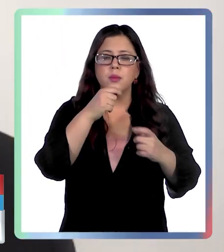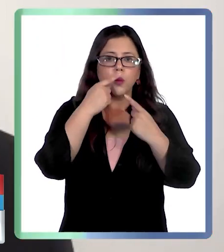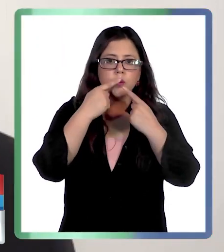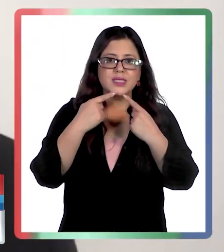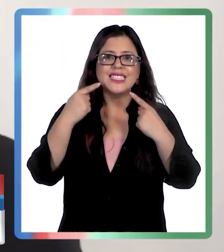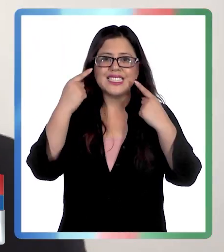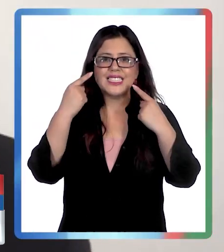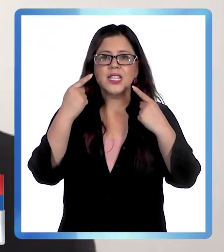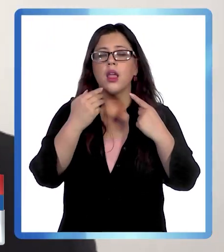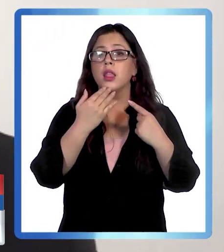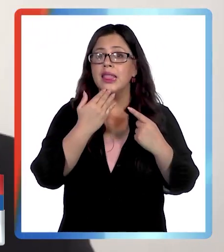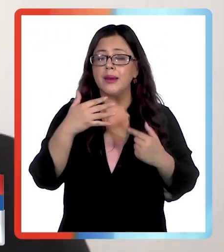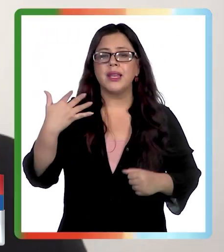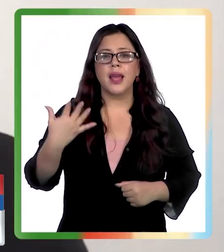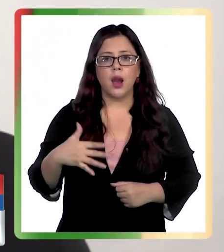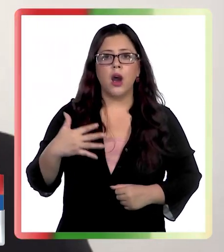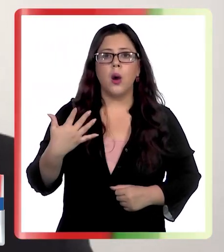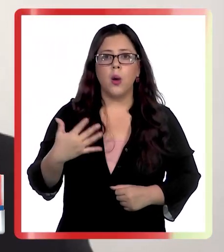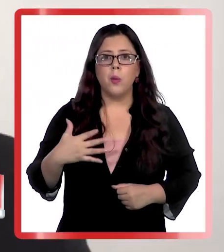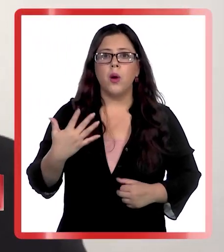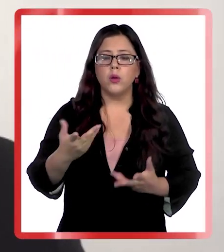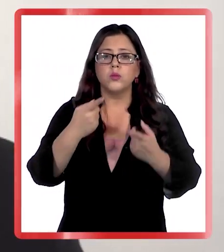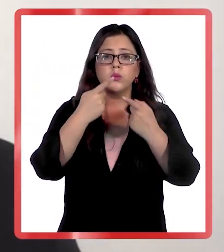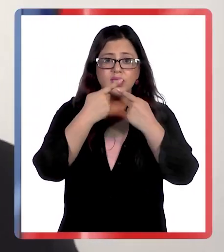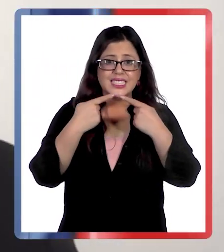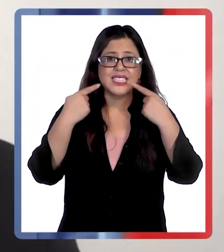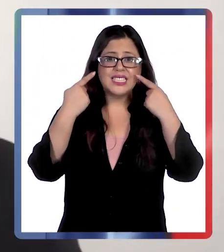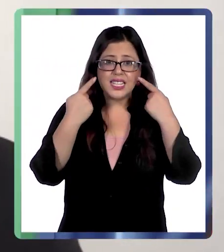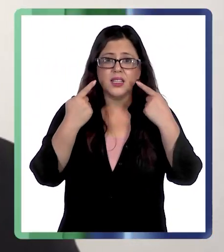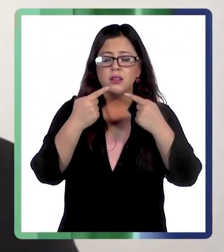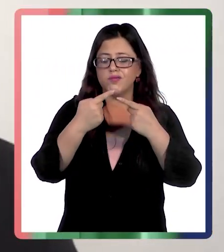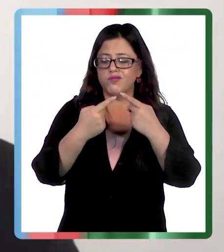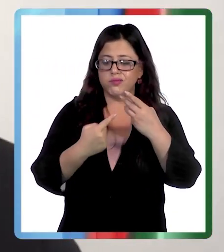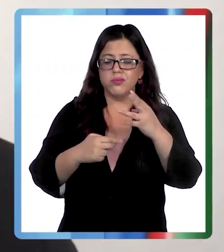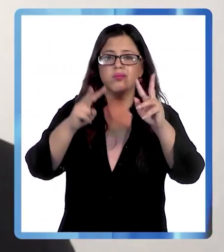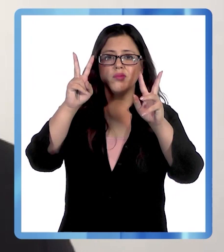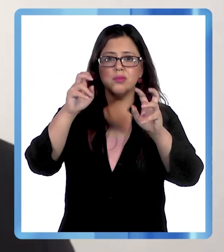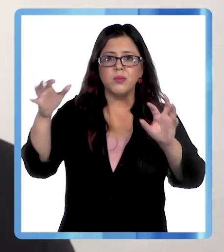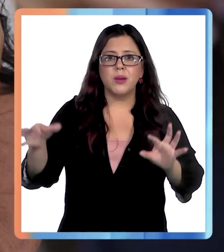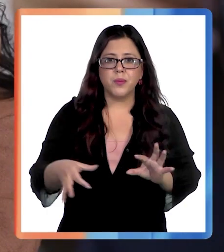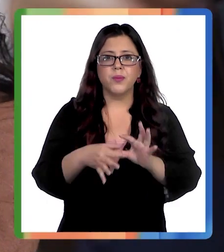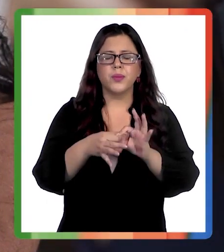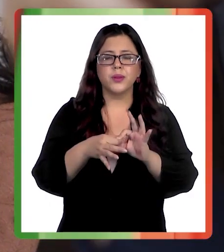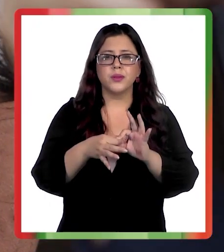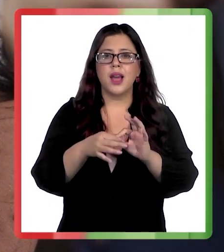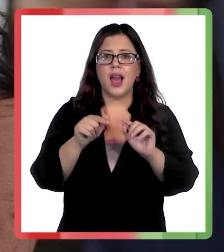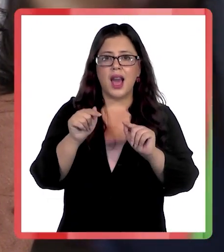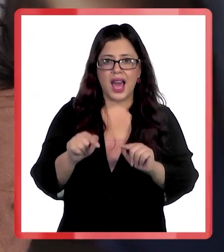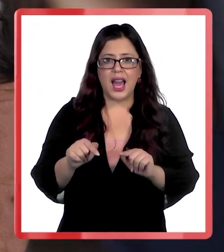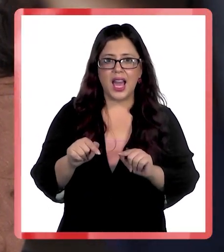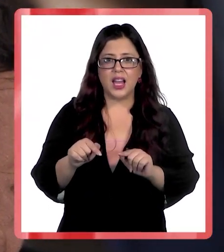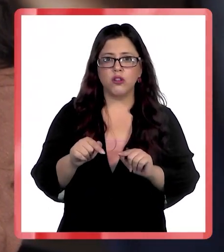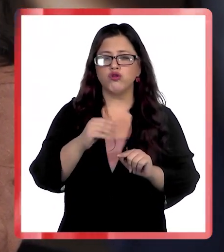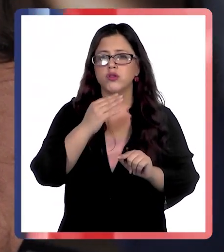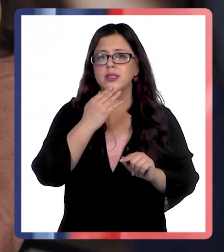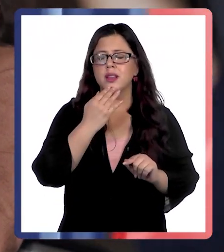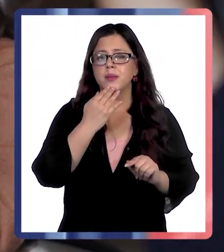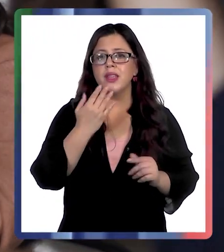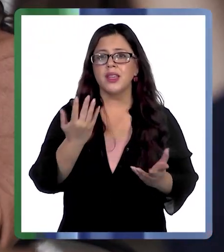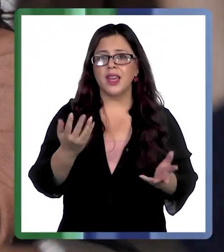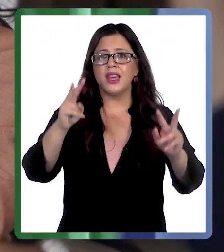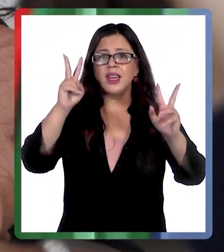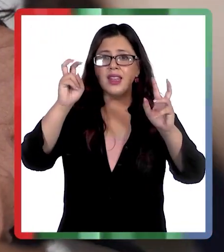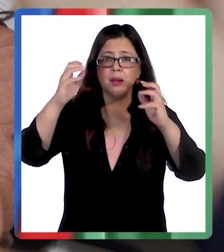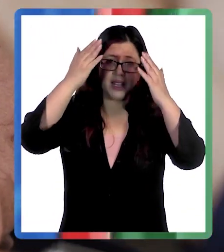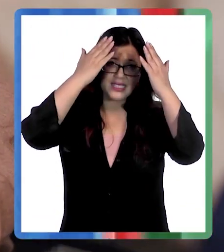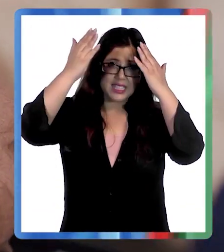difícil que es sonreír y la importancia de la sonrisa y todos los temas que están relacionados a esto sobre